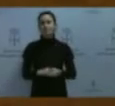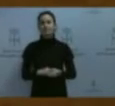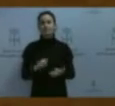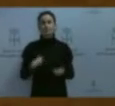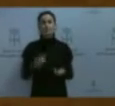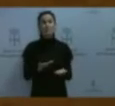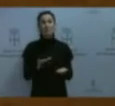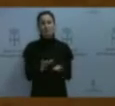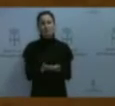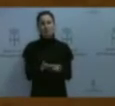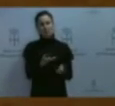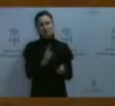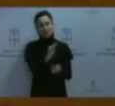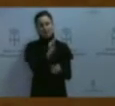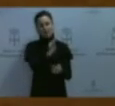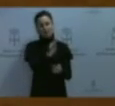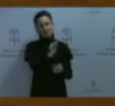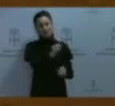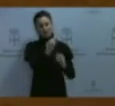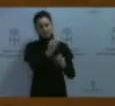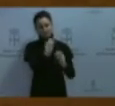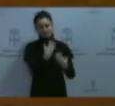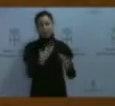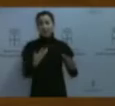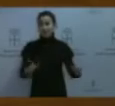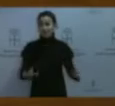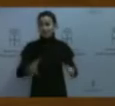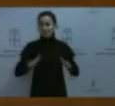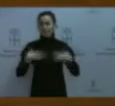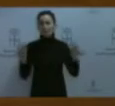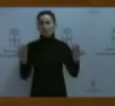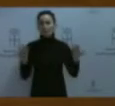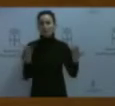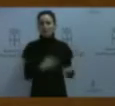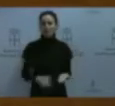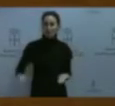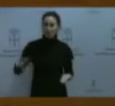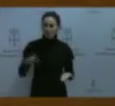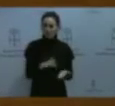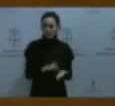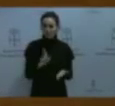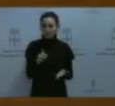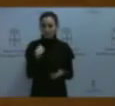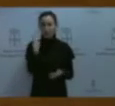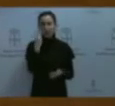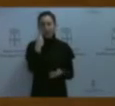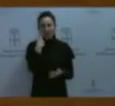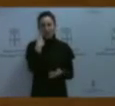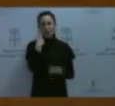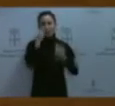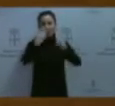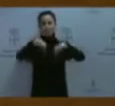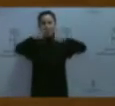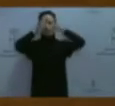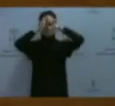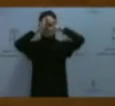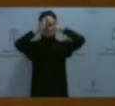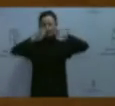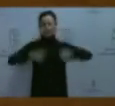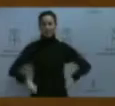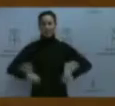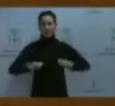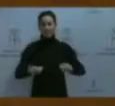peticiones de información. Y cuál es la nuestra sorpresa cuando descubrimos que en el Hospital de San Agustín se consume